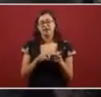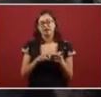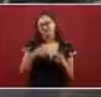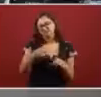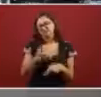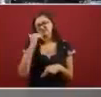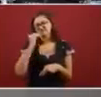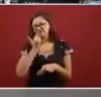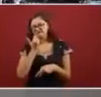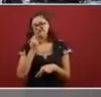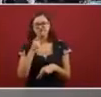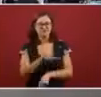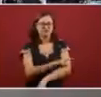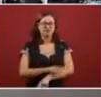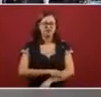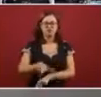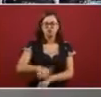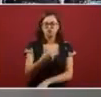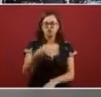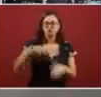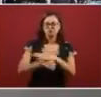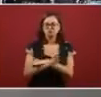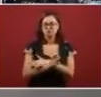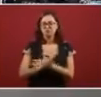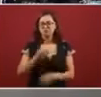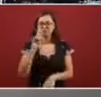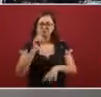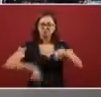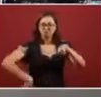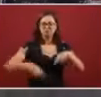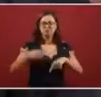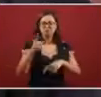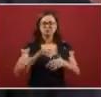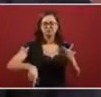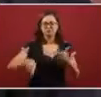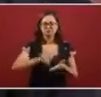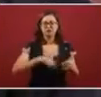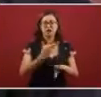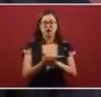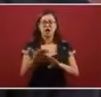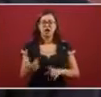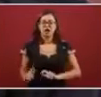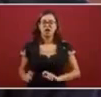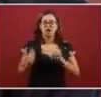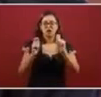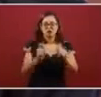en la línea 12 del metro, es ahora titular de Pemex Procura.